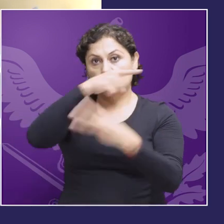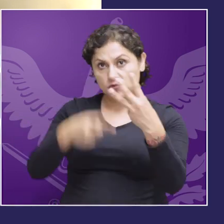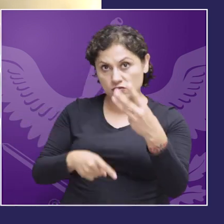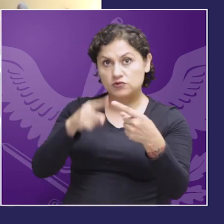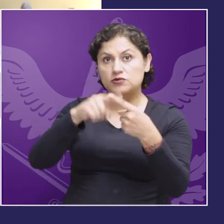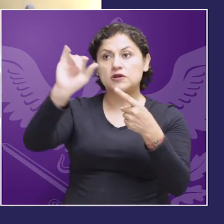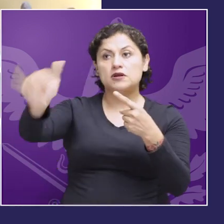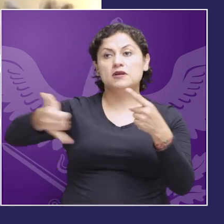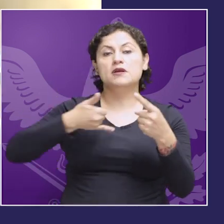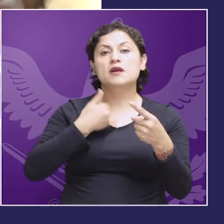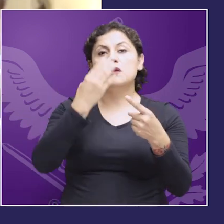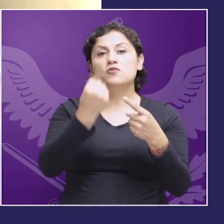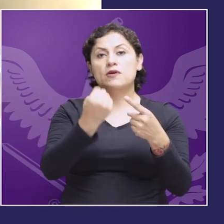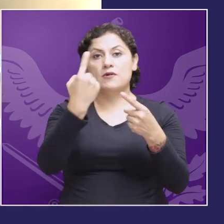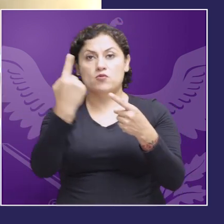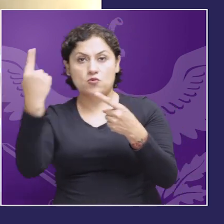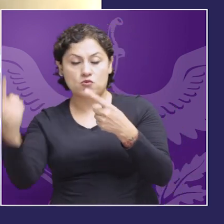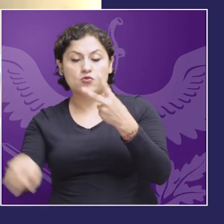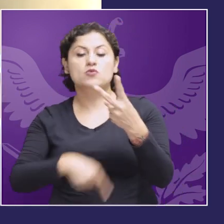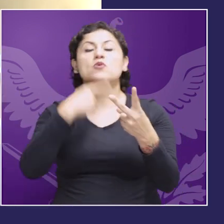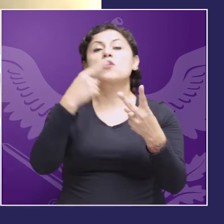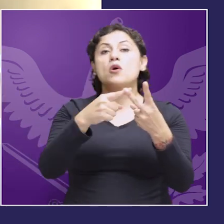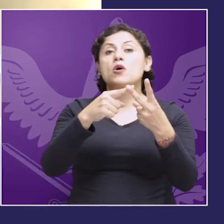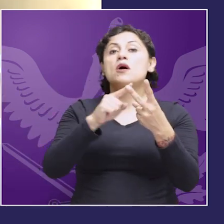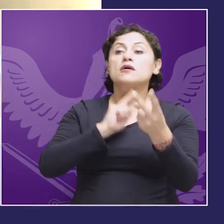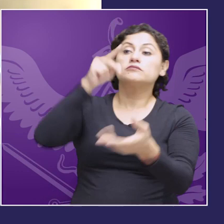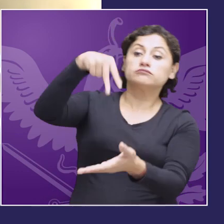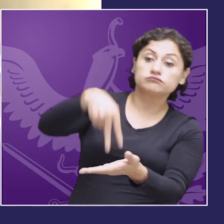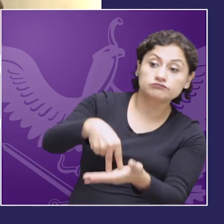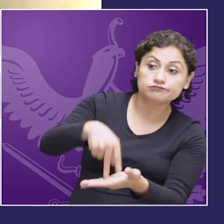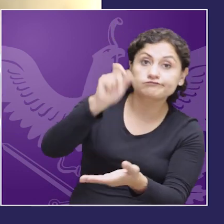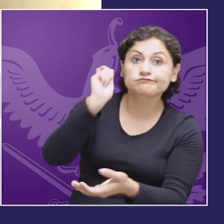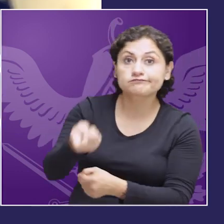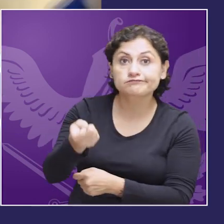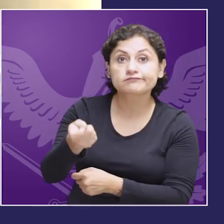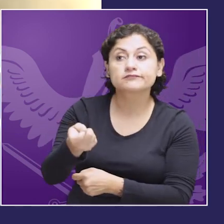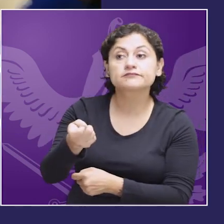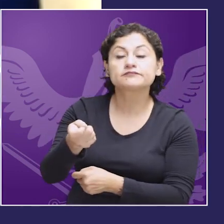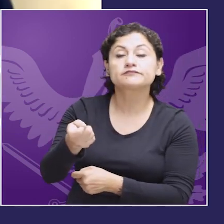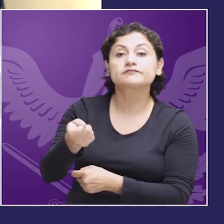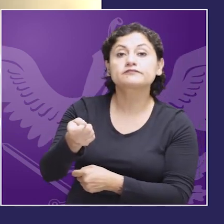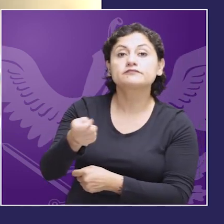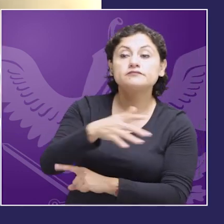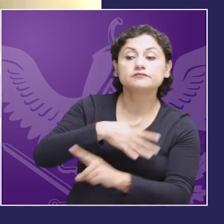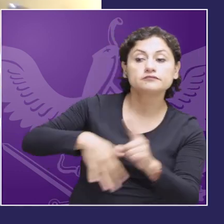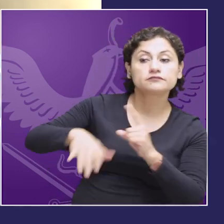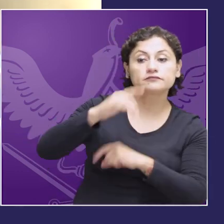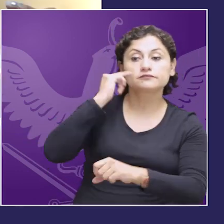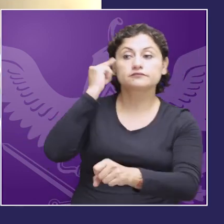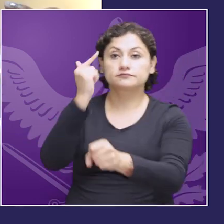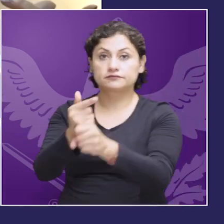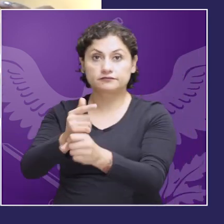cuando analizábamos los 3 indicadores: la llamada al 911, la atención a los lugares